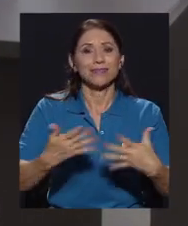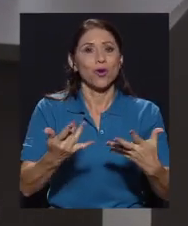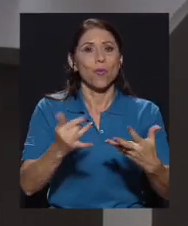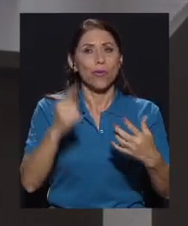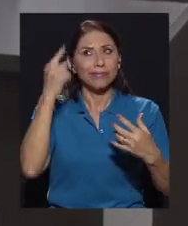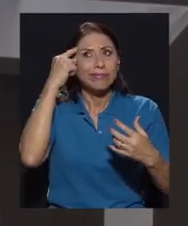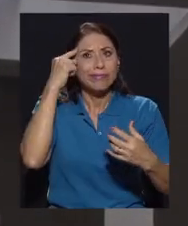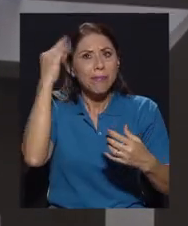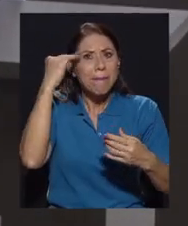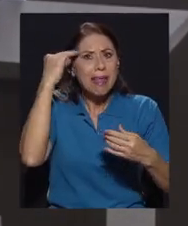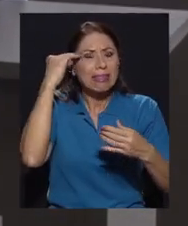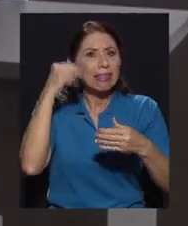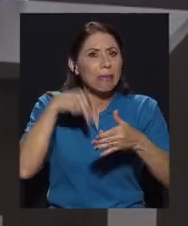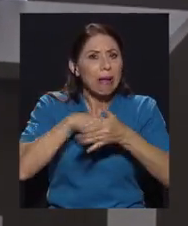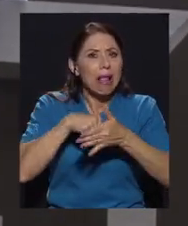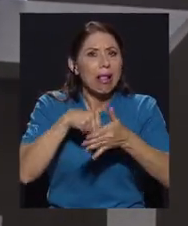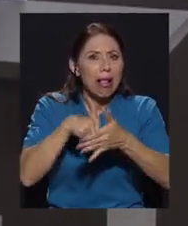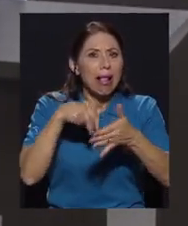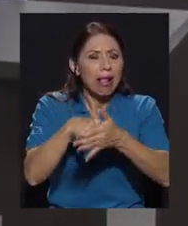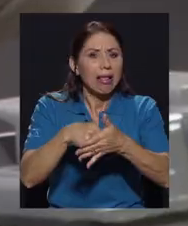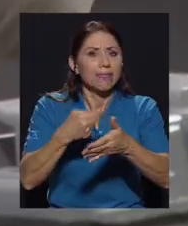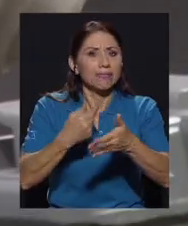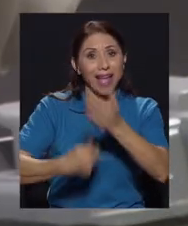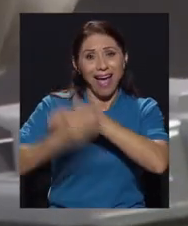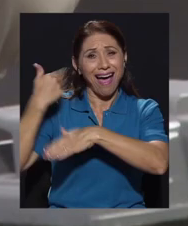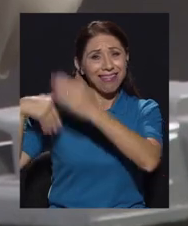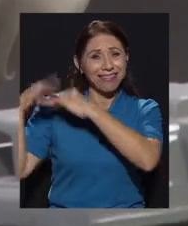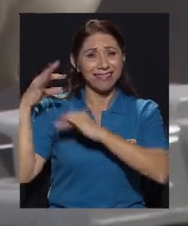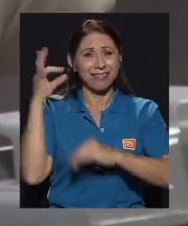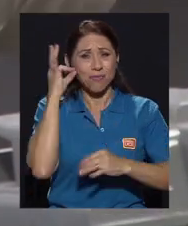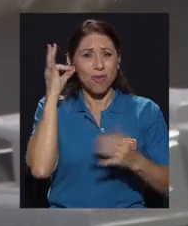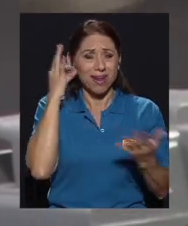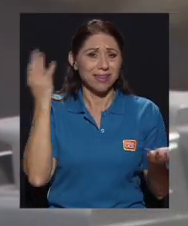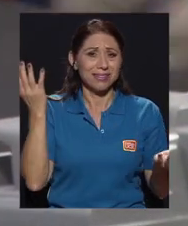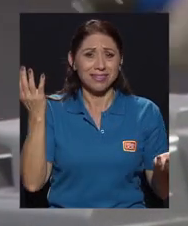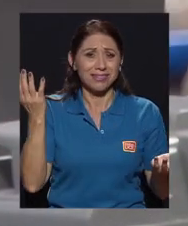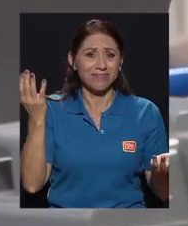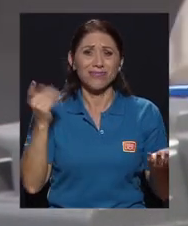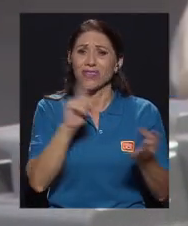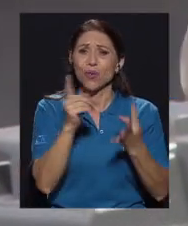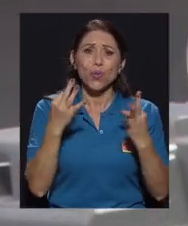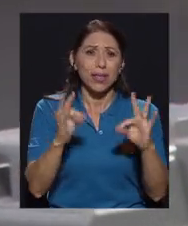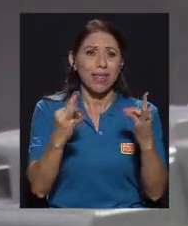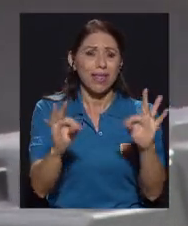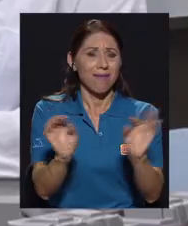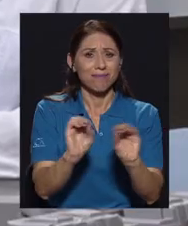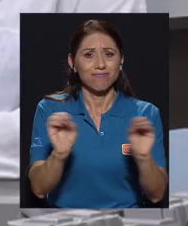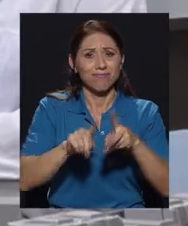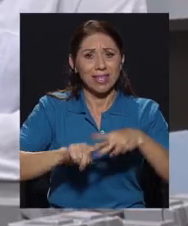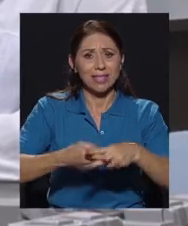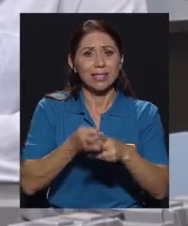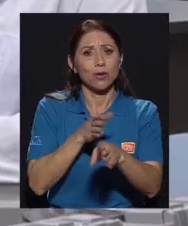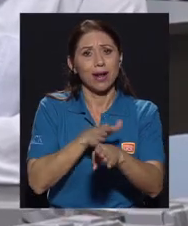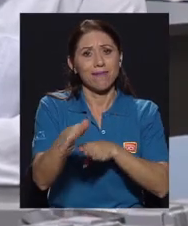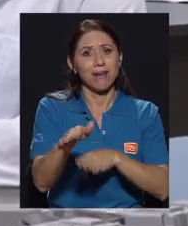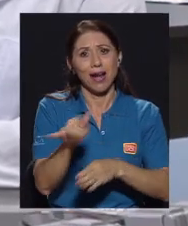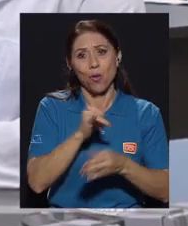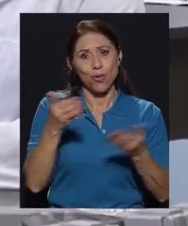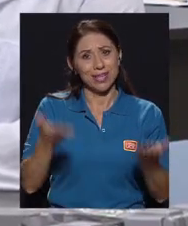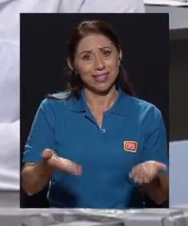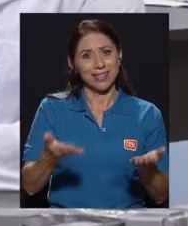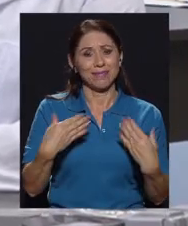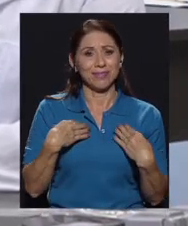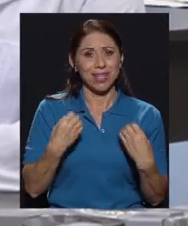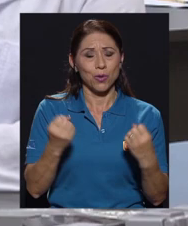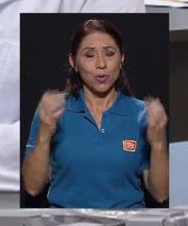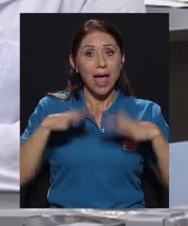esas ataduras mentales que quizás antes las mujeres entonces ni siquiera intentaban iniciar una carrera como esta,